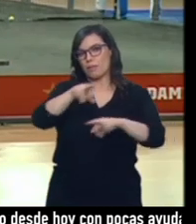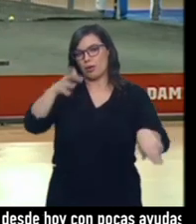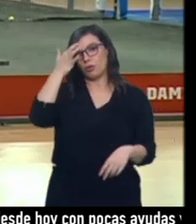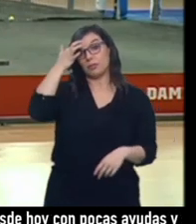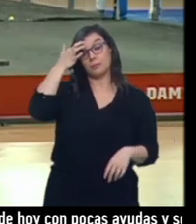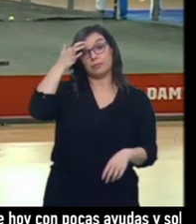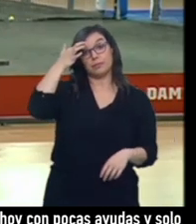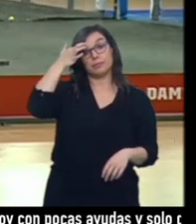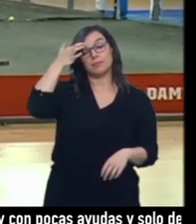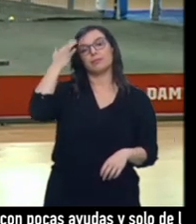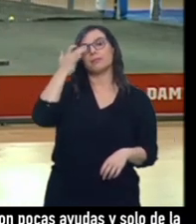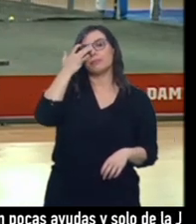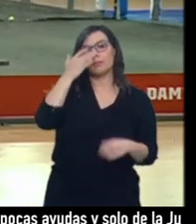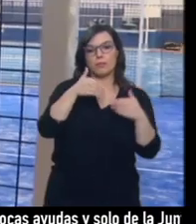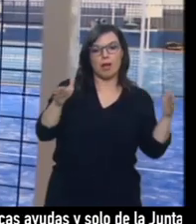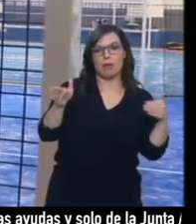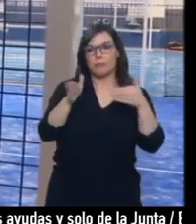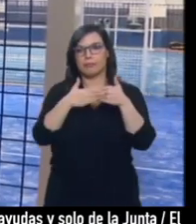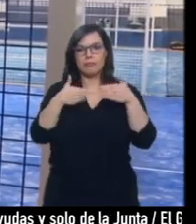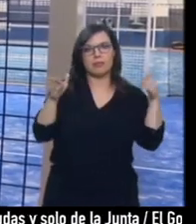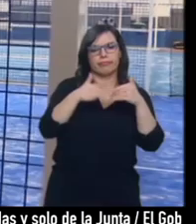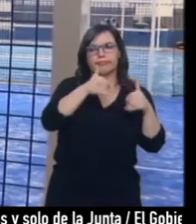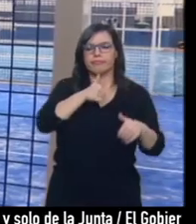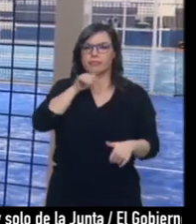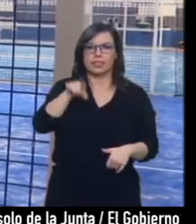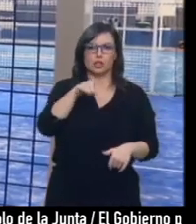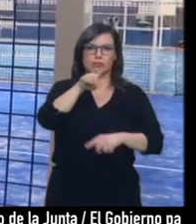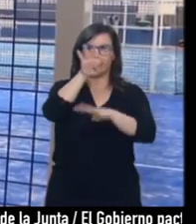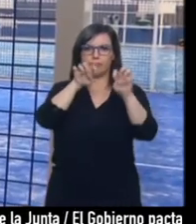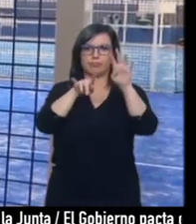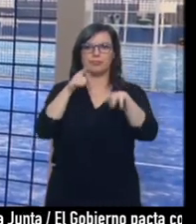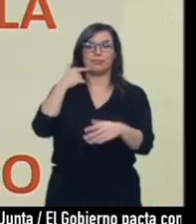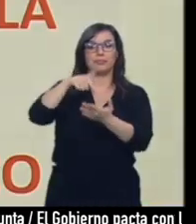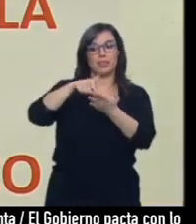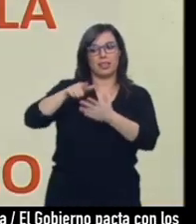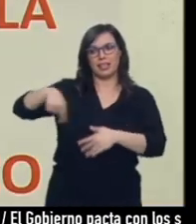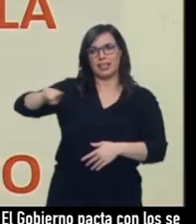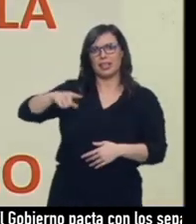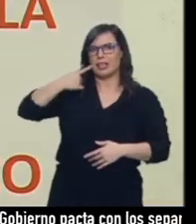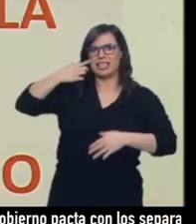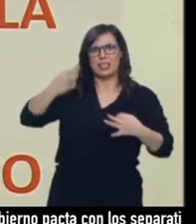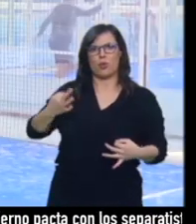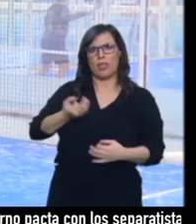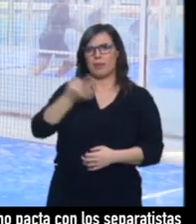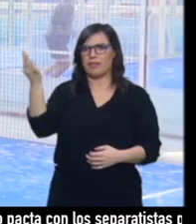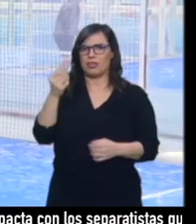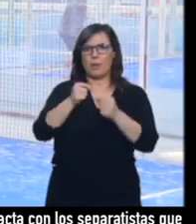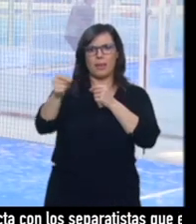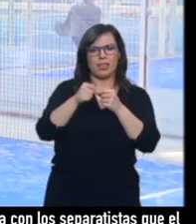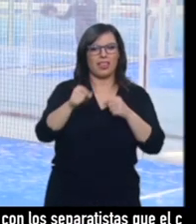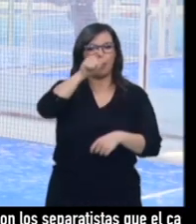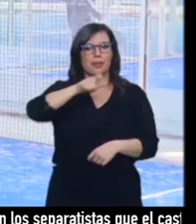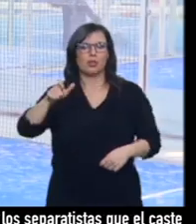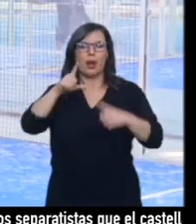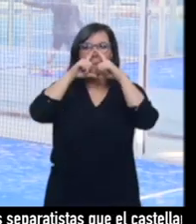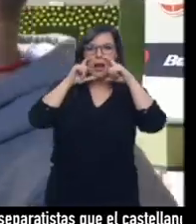soportaremos tanta apertura y tanto cierre. Desde el sector reivindican la seguridad de un deporte en el que se cumplen todas las medidas. La gente viene a jugar, tiene que